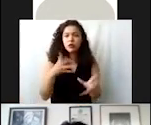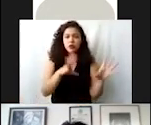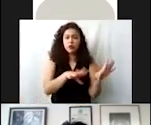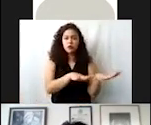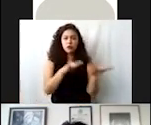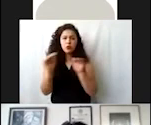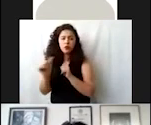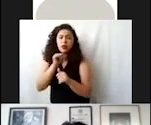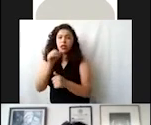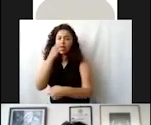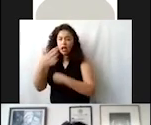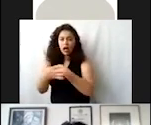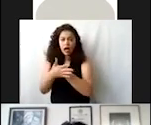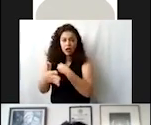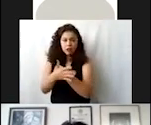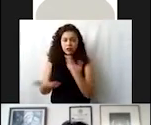dónde.